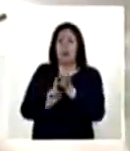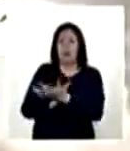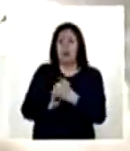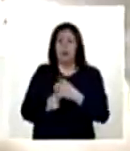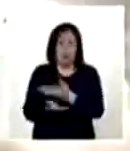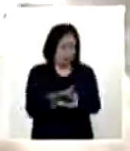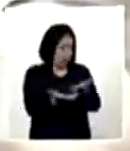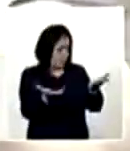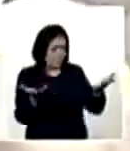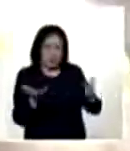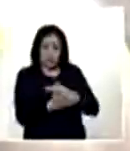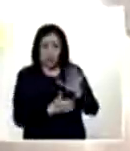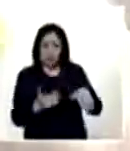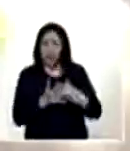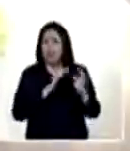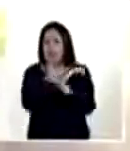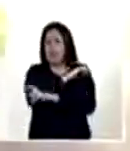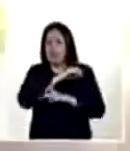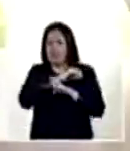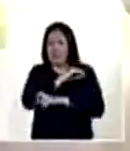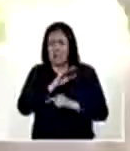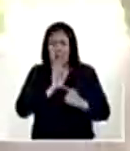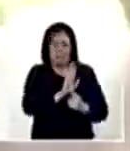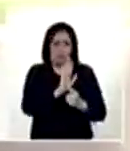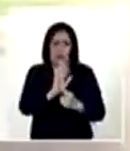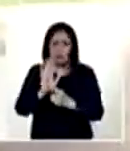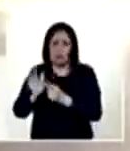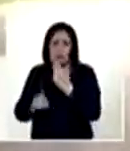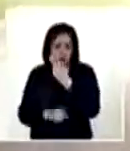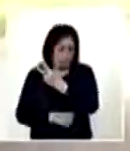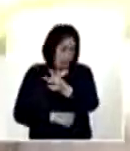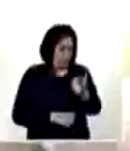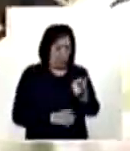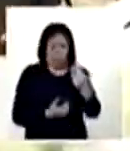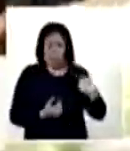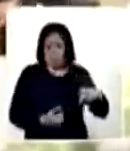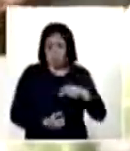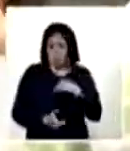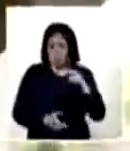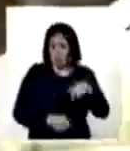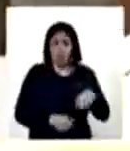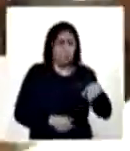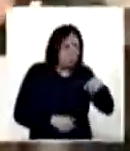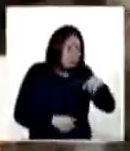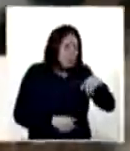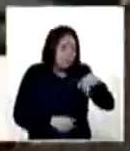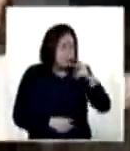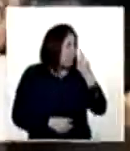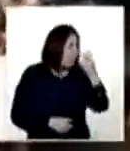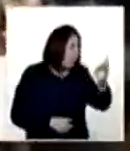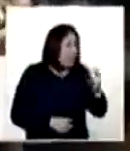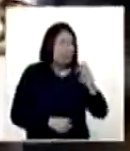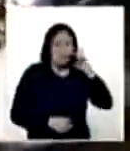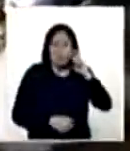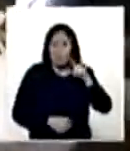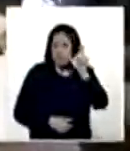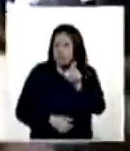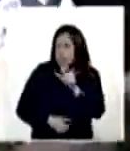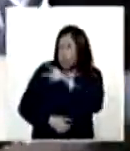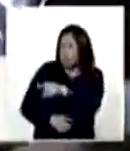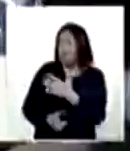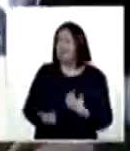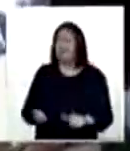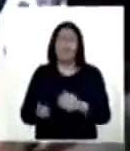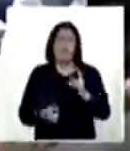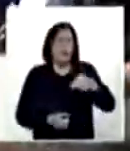nuestro país, porque vemos a lo largo de lo que hemos estado nosotros recorriendo, gente de Puno, gente de Ancash, gente de